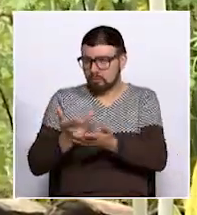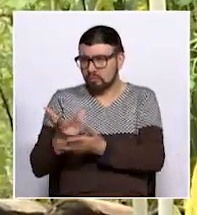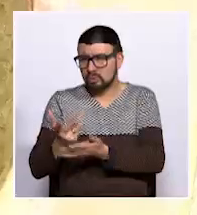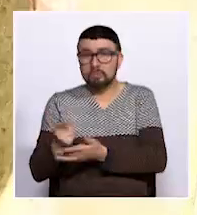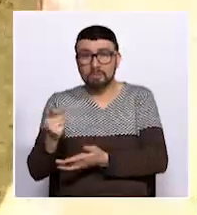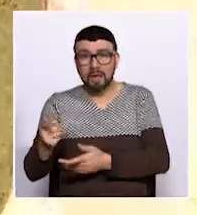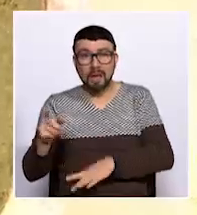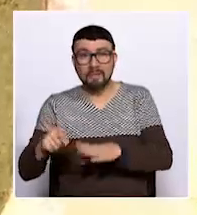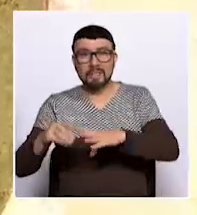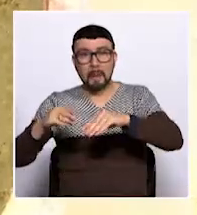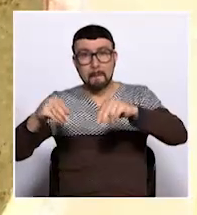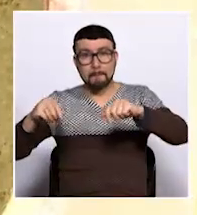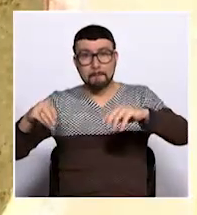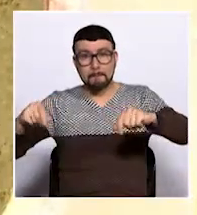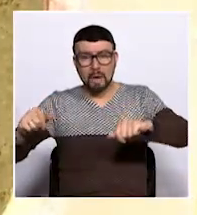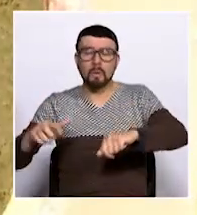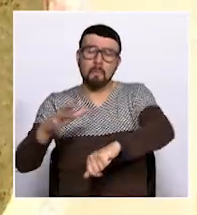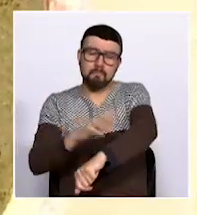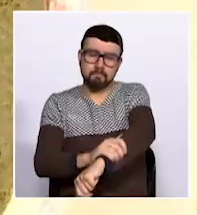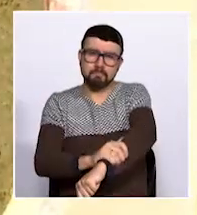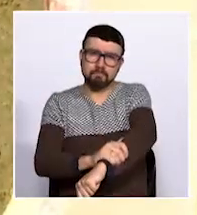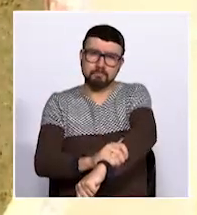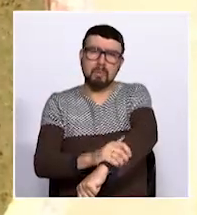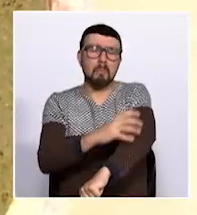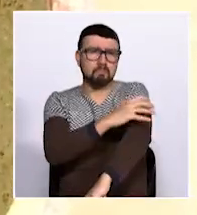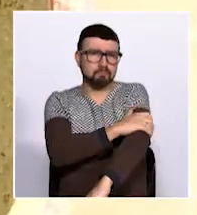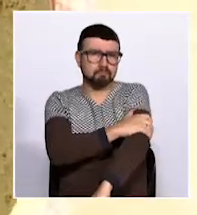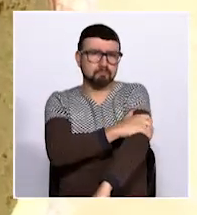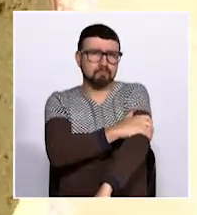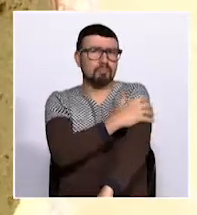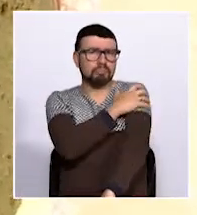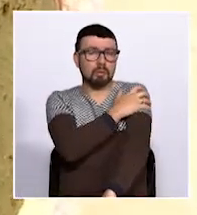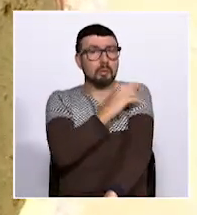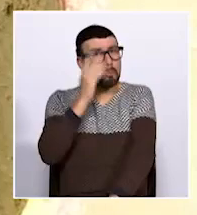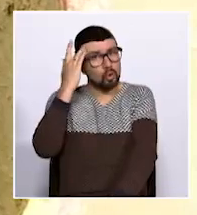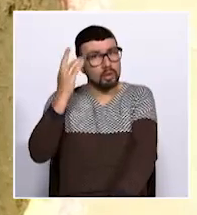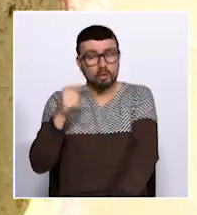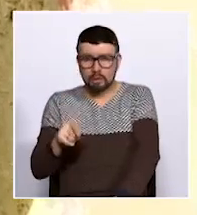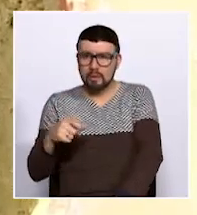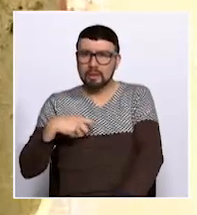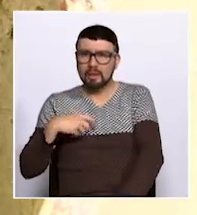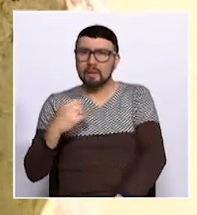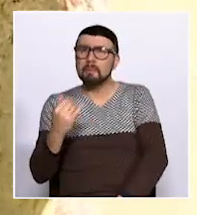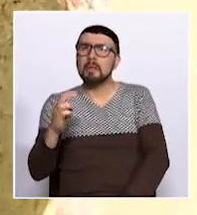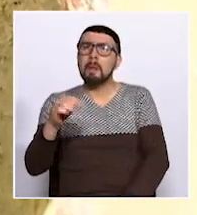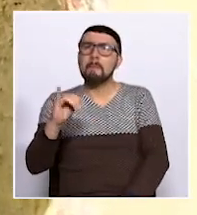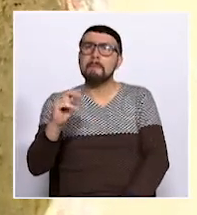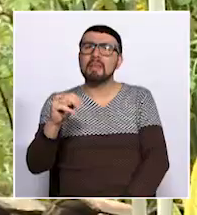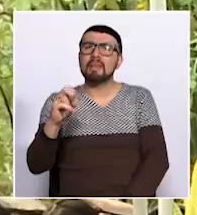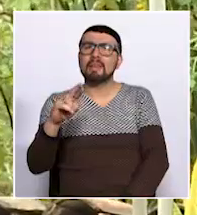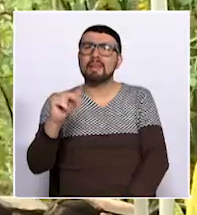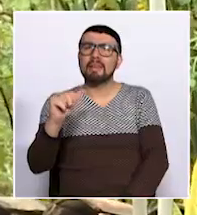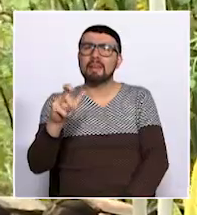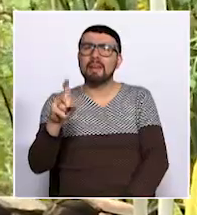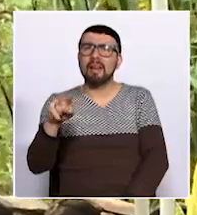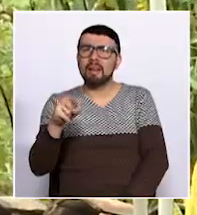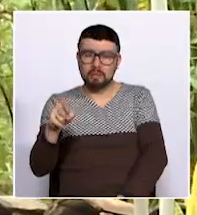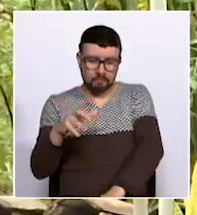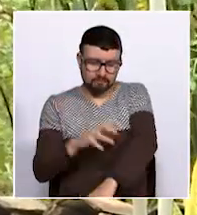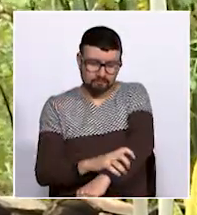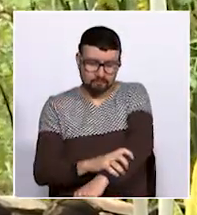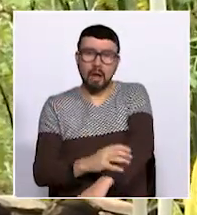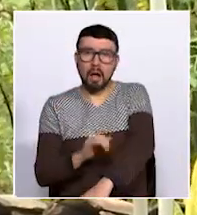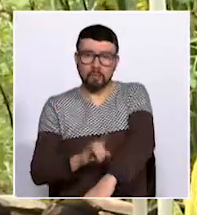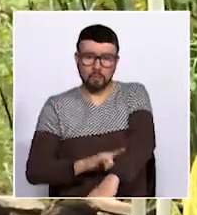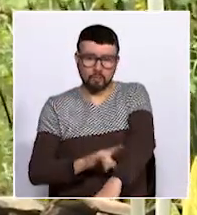plastos de barro. ¿Por qué? Porque es que el barro tiene muchos minerales, ¿sí? Es diferente tener metales pesados